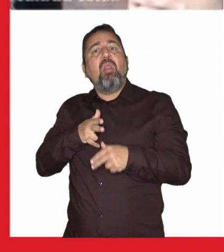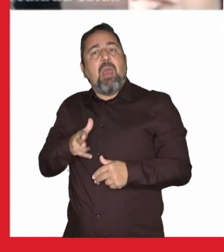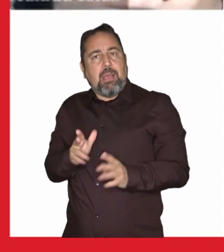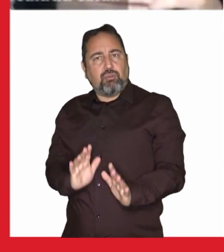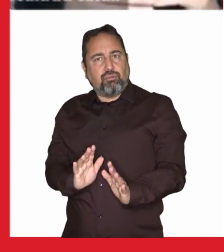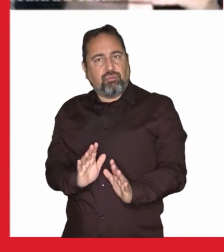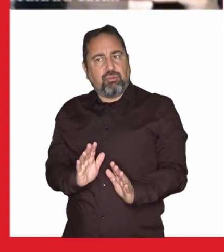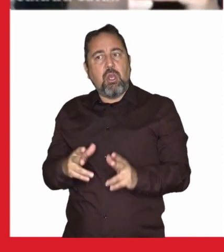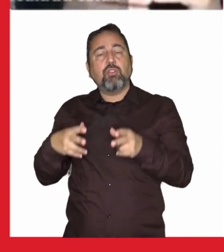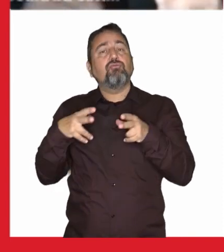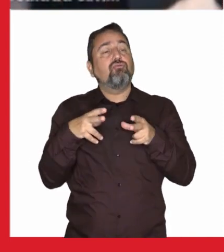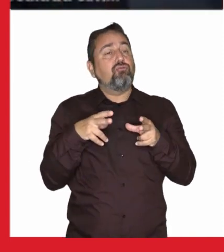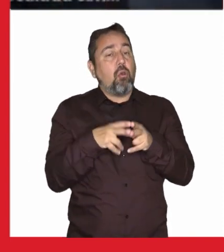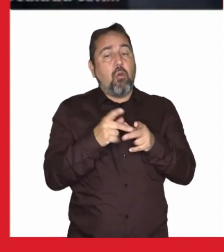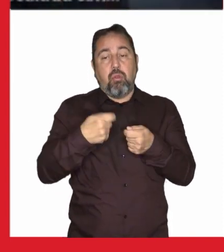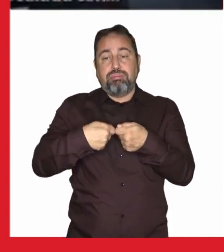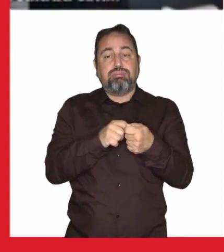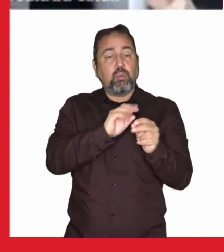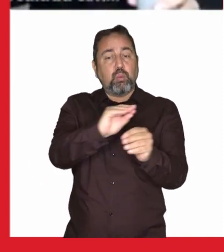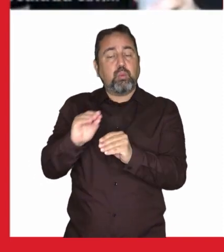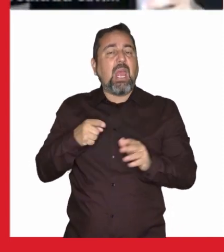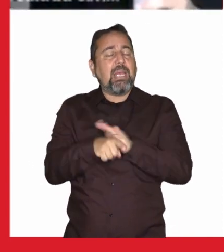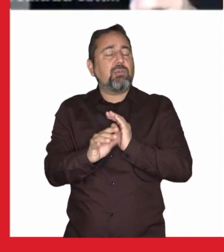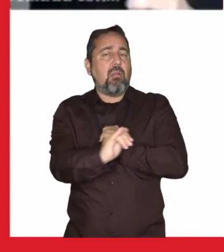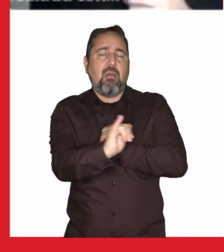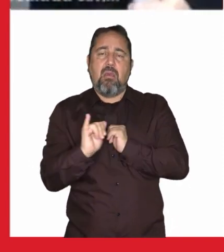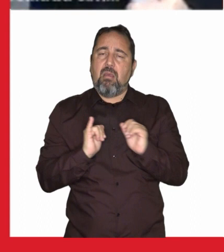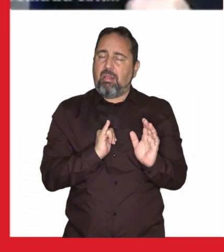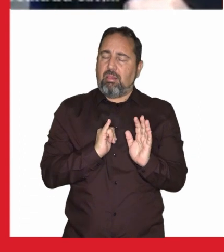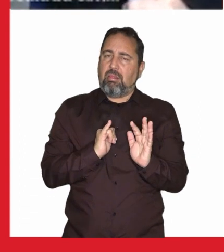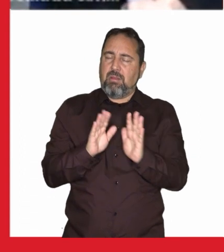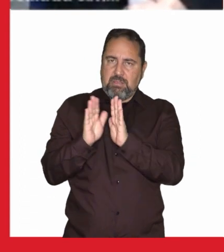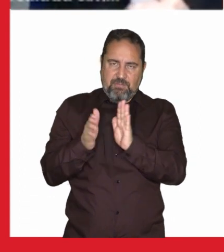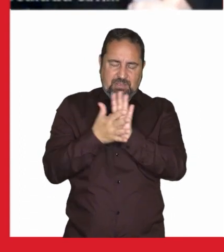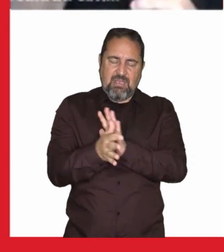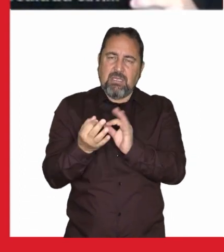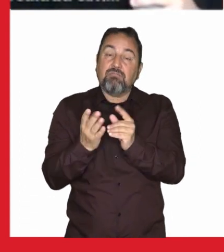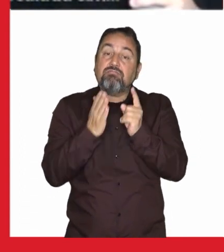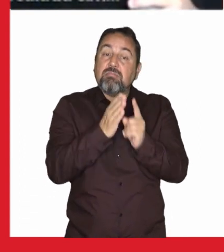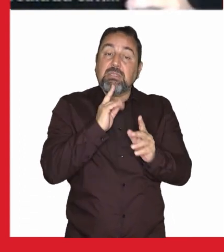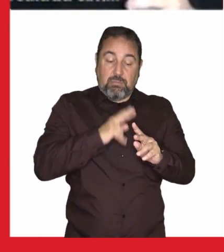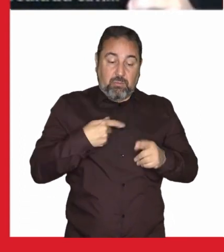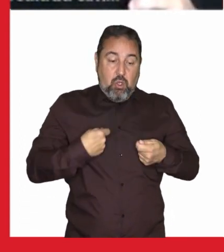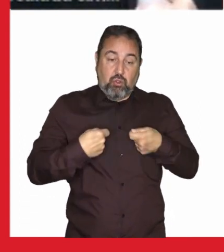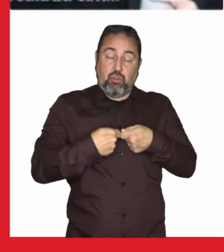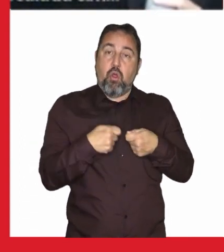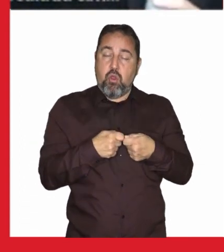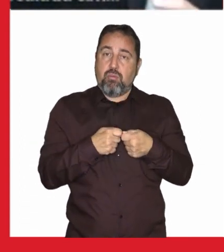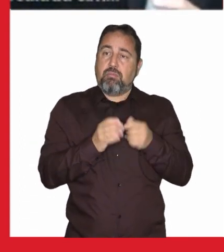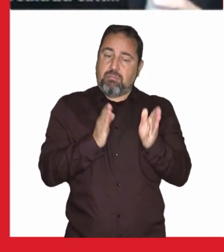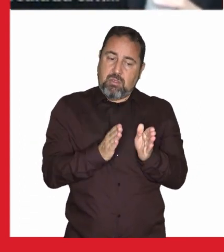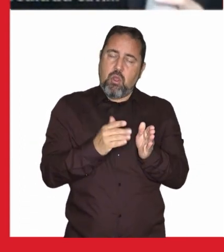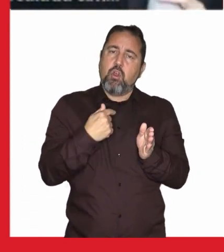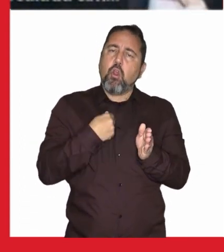derechos que las socias tienen en relación con su gestión. Es decir, una cosa es, como